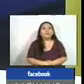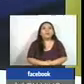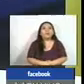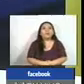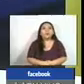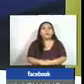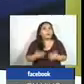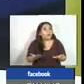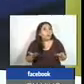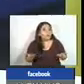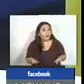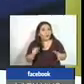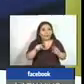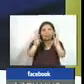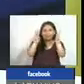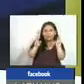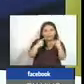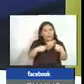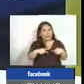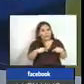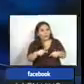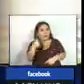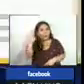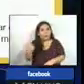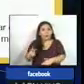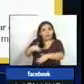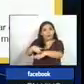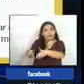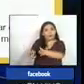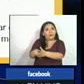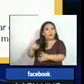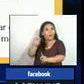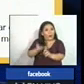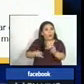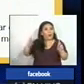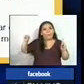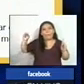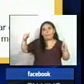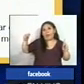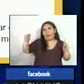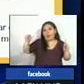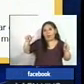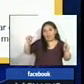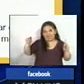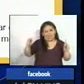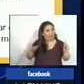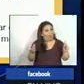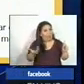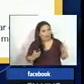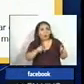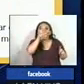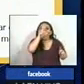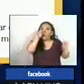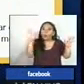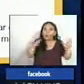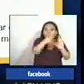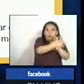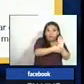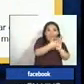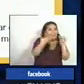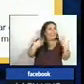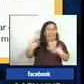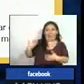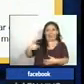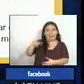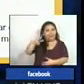Y bueno, continuando con este tema, el diputado Arturo Magaña reaccionó este día en su cuenta de Twitter a tres días del